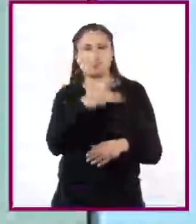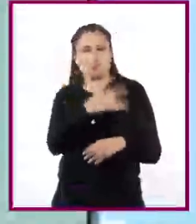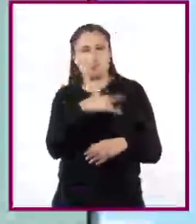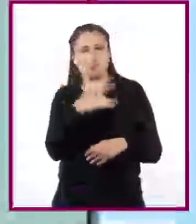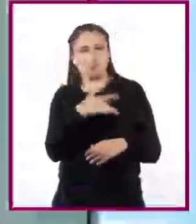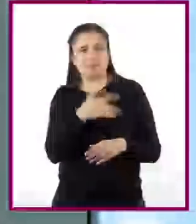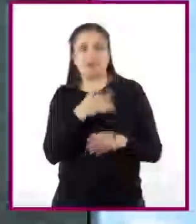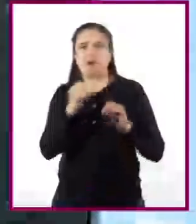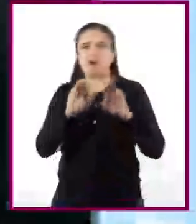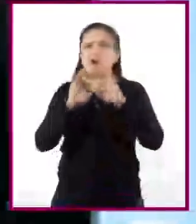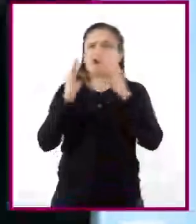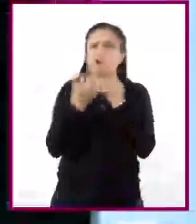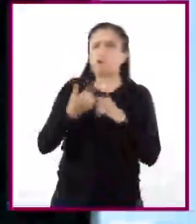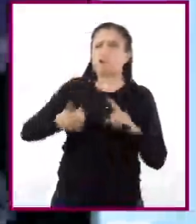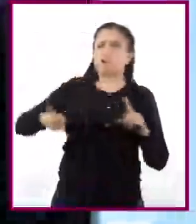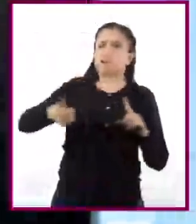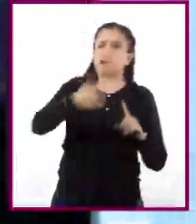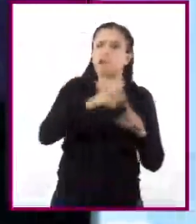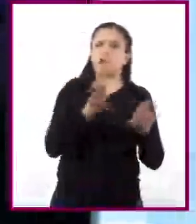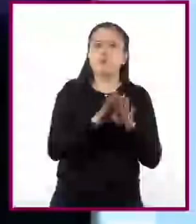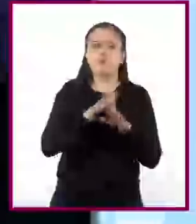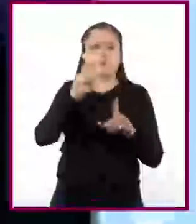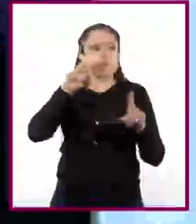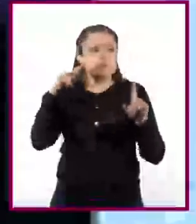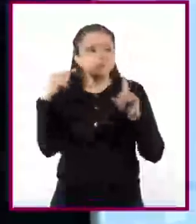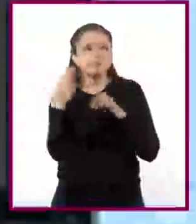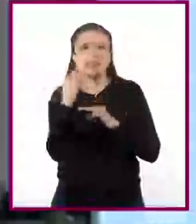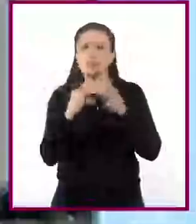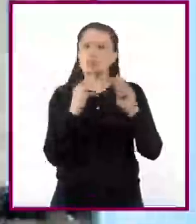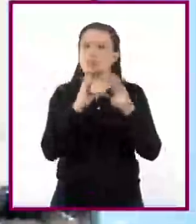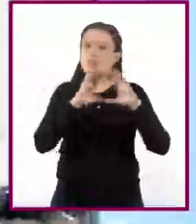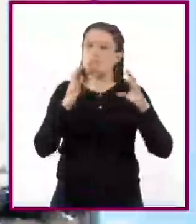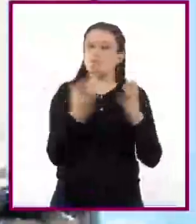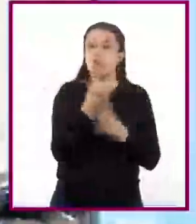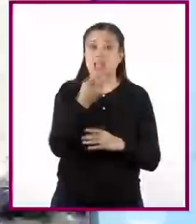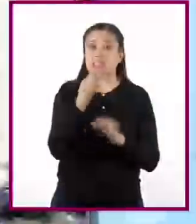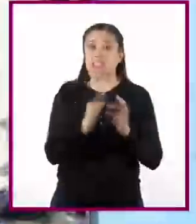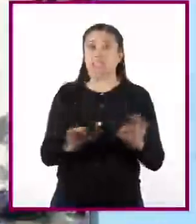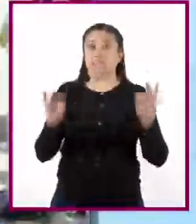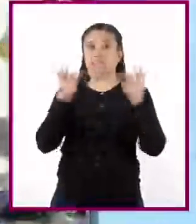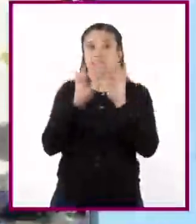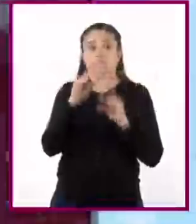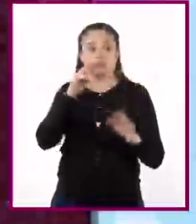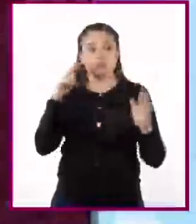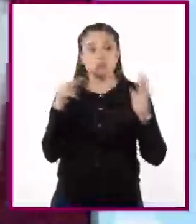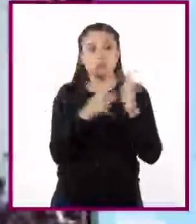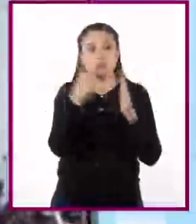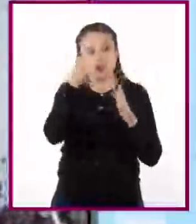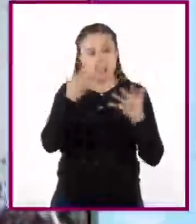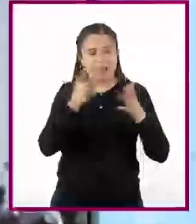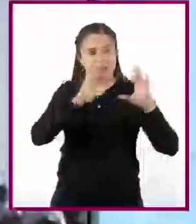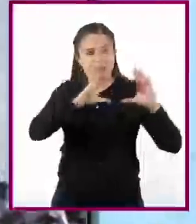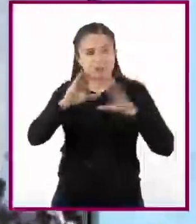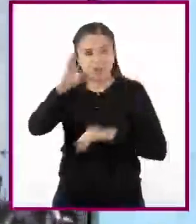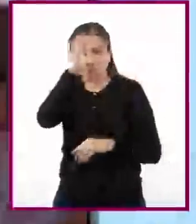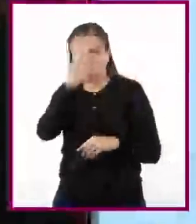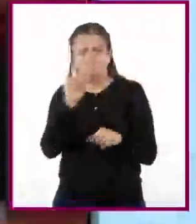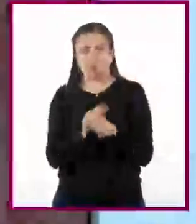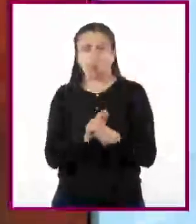sentimientos o su forma particular de ver el mundo. Por eso, son un elemento fundamental en la formación de su identidad